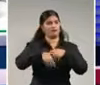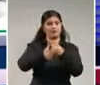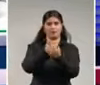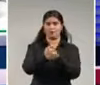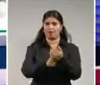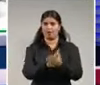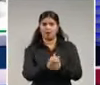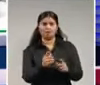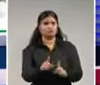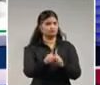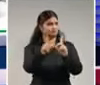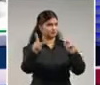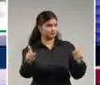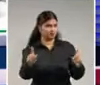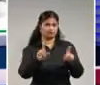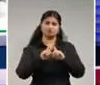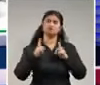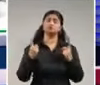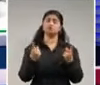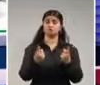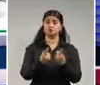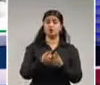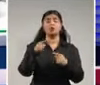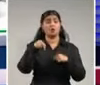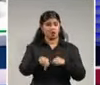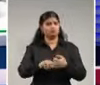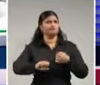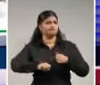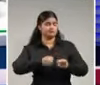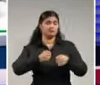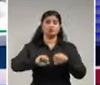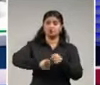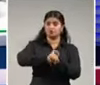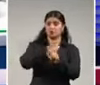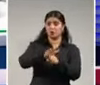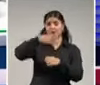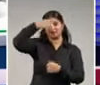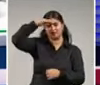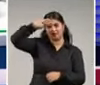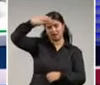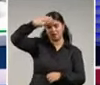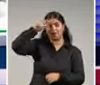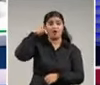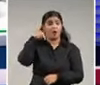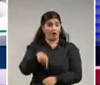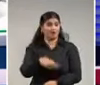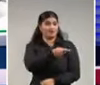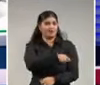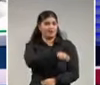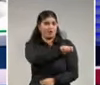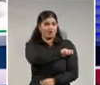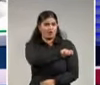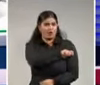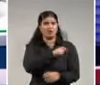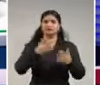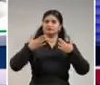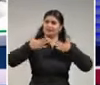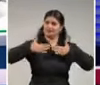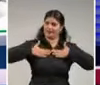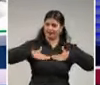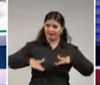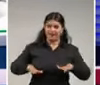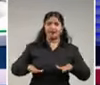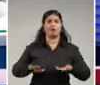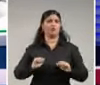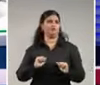Cuba continúa así, evidenciando un control sobre la pandemia, razones para estar más seguros, más tranquilos a fin de años,